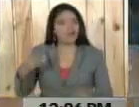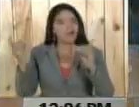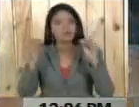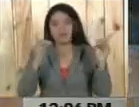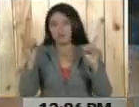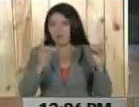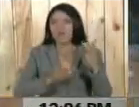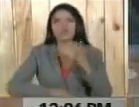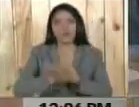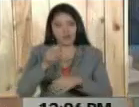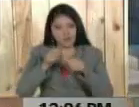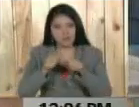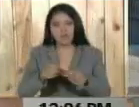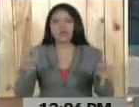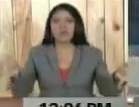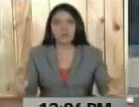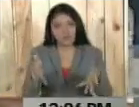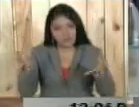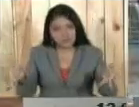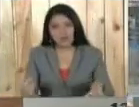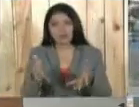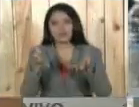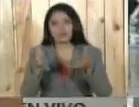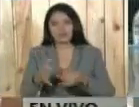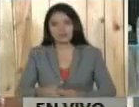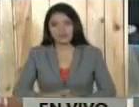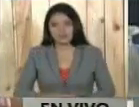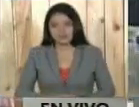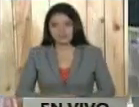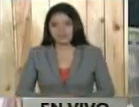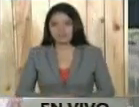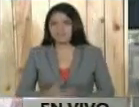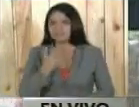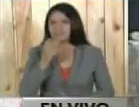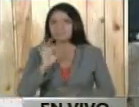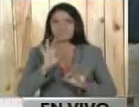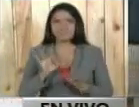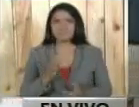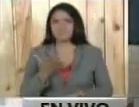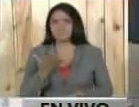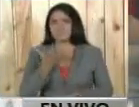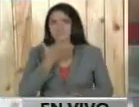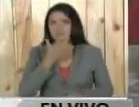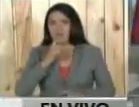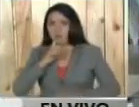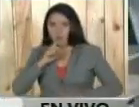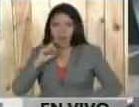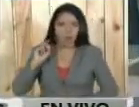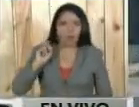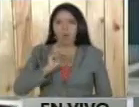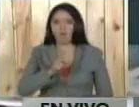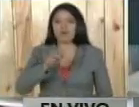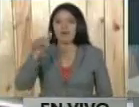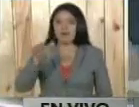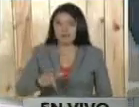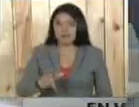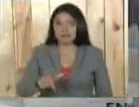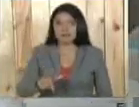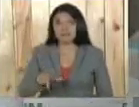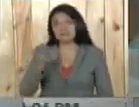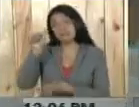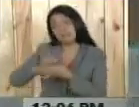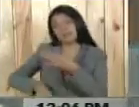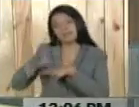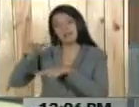continúe impulsando un verbo de la intolerancia, del odio. Aquí se ha quedado su silla